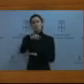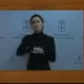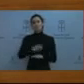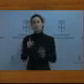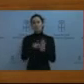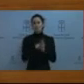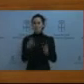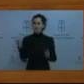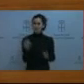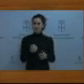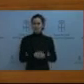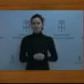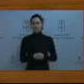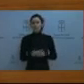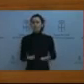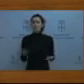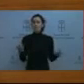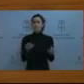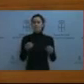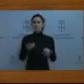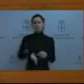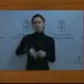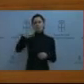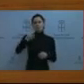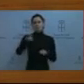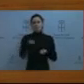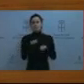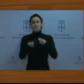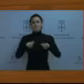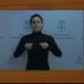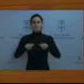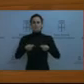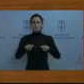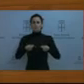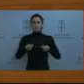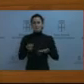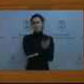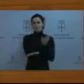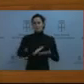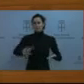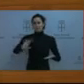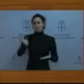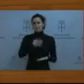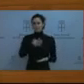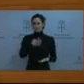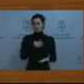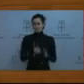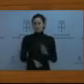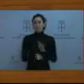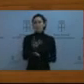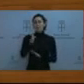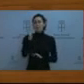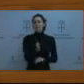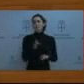Y ello implica entender que la unidad de mercado no permite hacer discriminaciones por razón de origen territorial